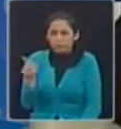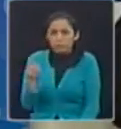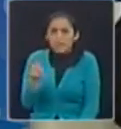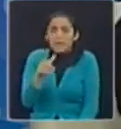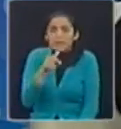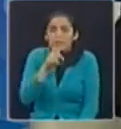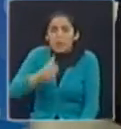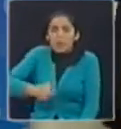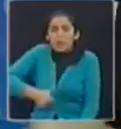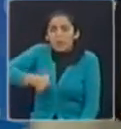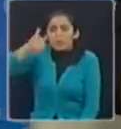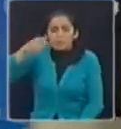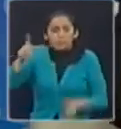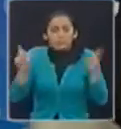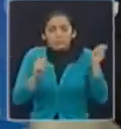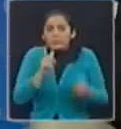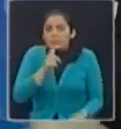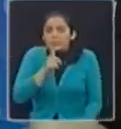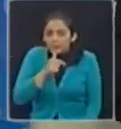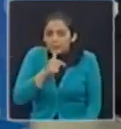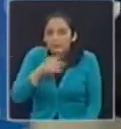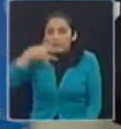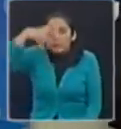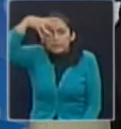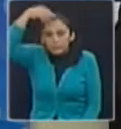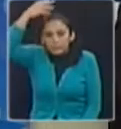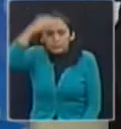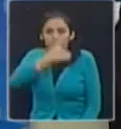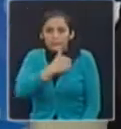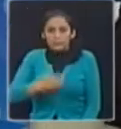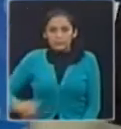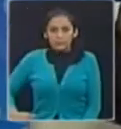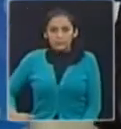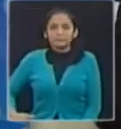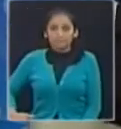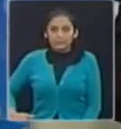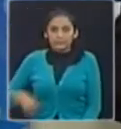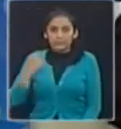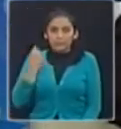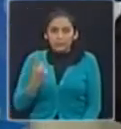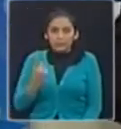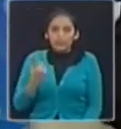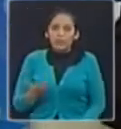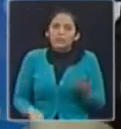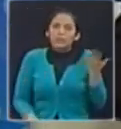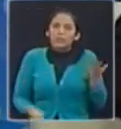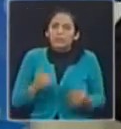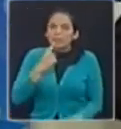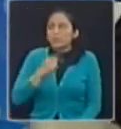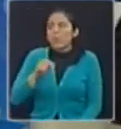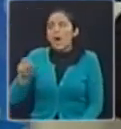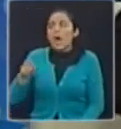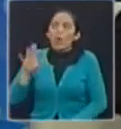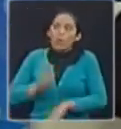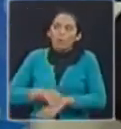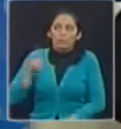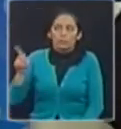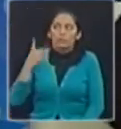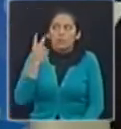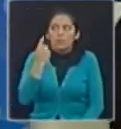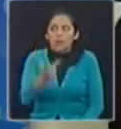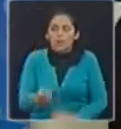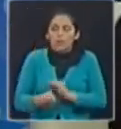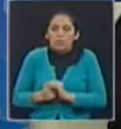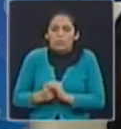de la República han existido casos de corrupción. No decimos que el vicepresidente de la República se haya llevado un centavo del